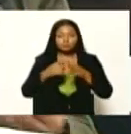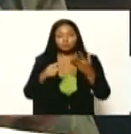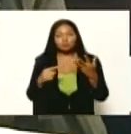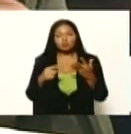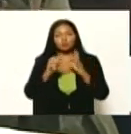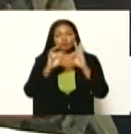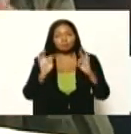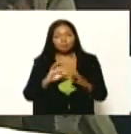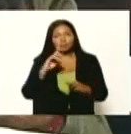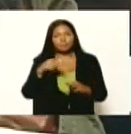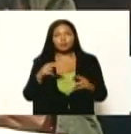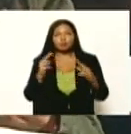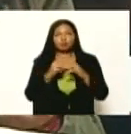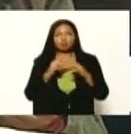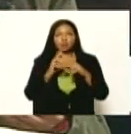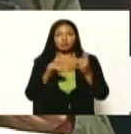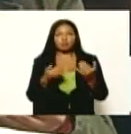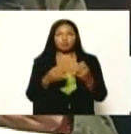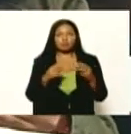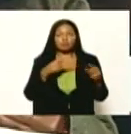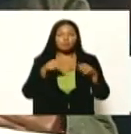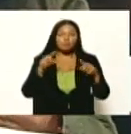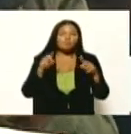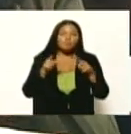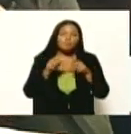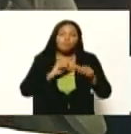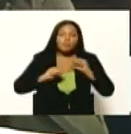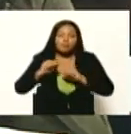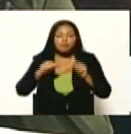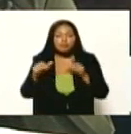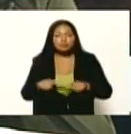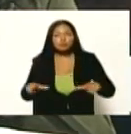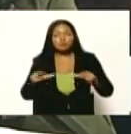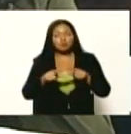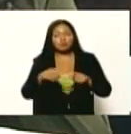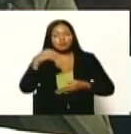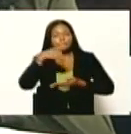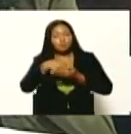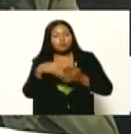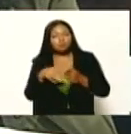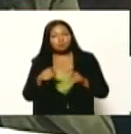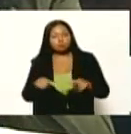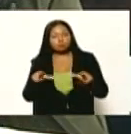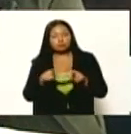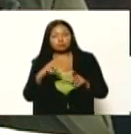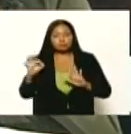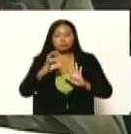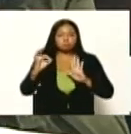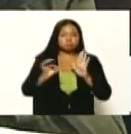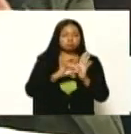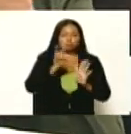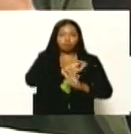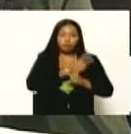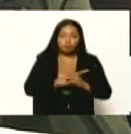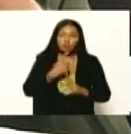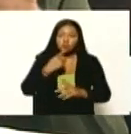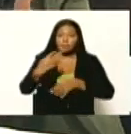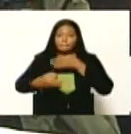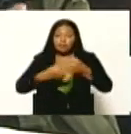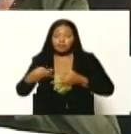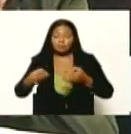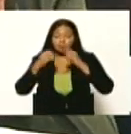variantes conocidas o que puedan estar circulando en ese territorio y se impone de una manera muy virulenta. Usted lo decía,